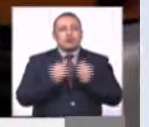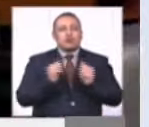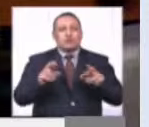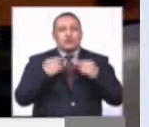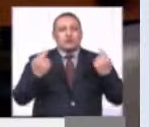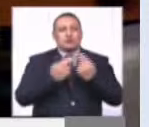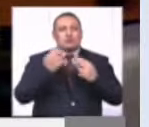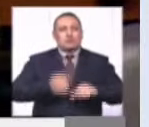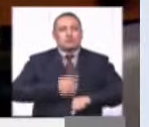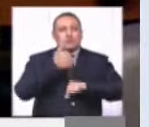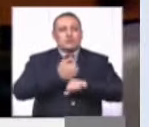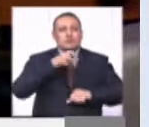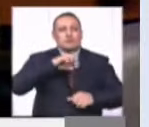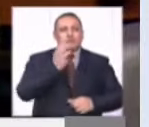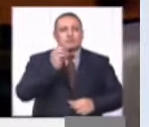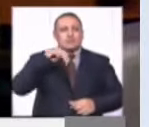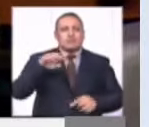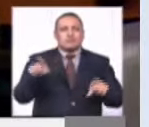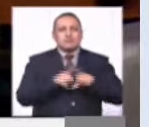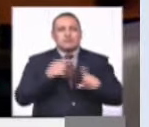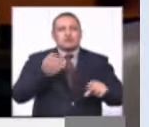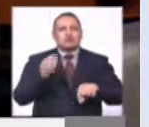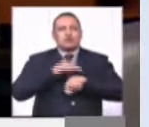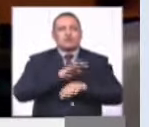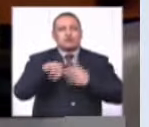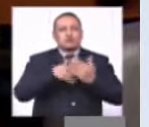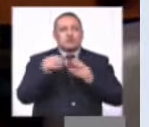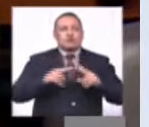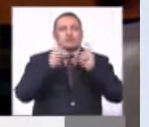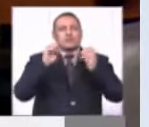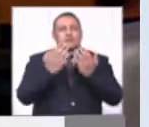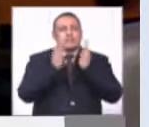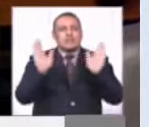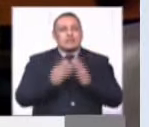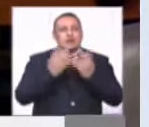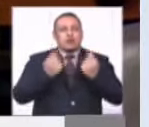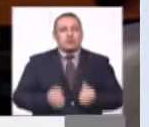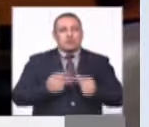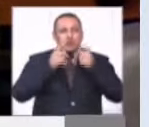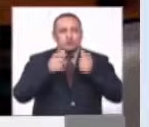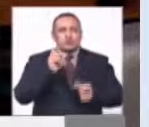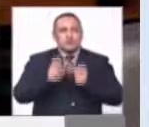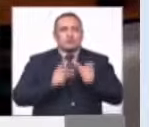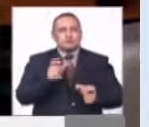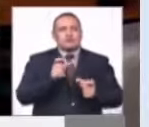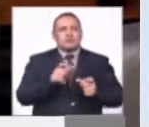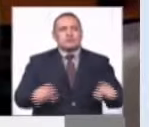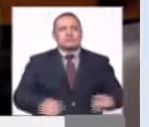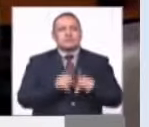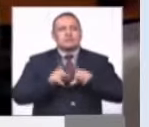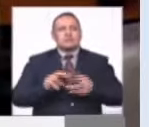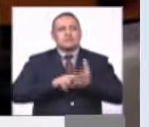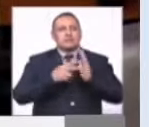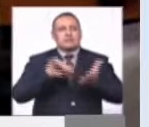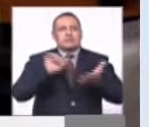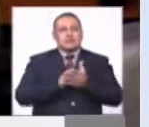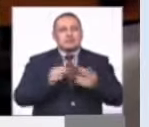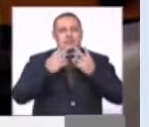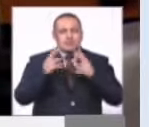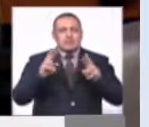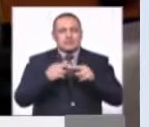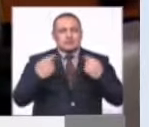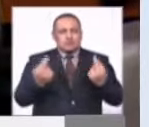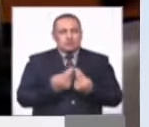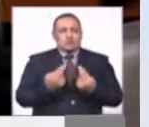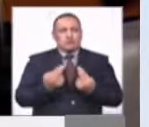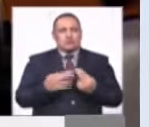sede de la PCM sobre temas de reactivación económica y seguridad ciudadana. Y resulta que